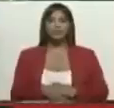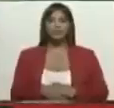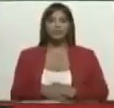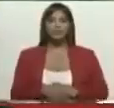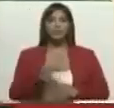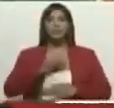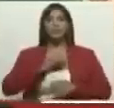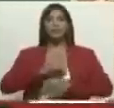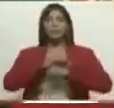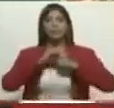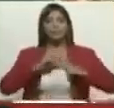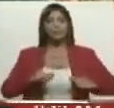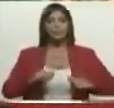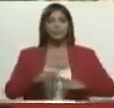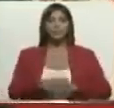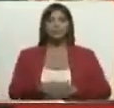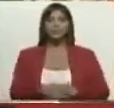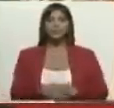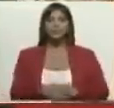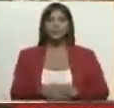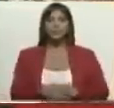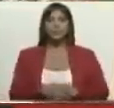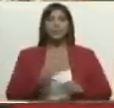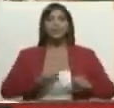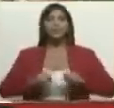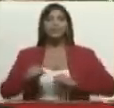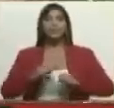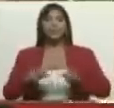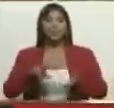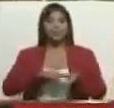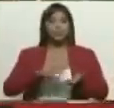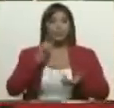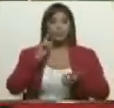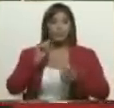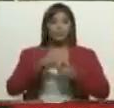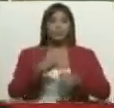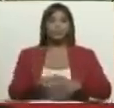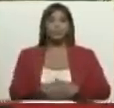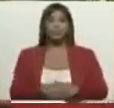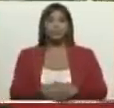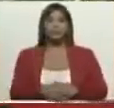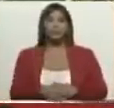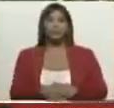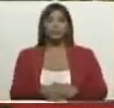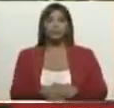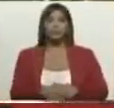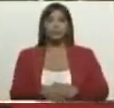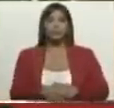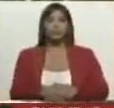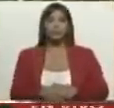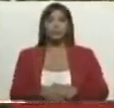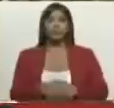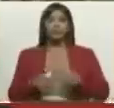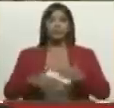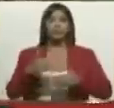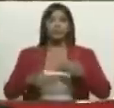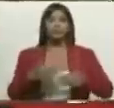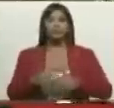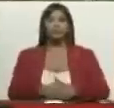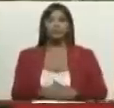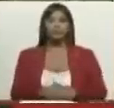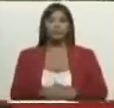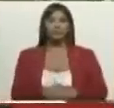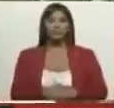Nuestra Fuerza Armada Nacional Bolivariana se mueve, repito, en un sentido de evolución, evolutivamente.